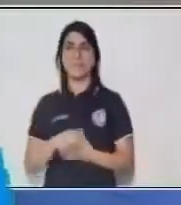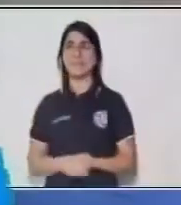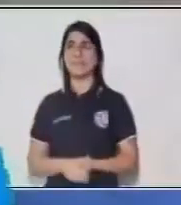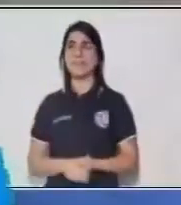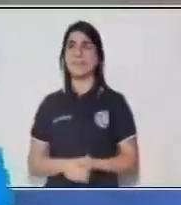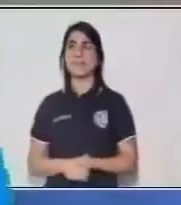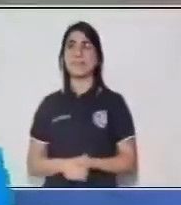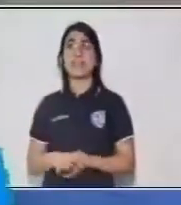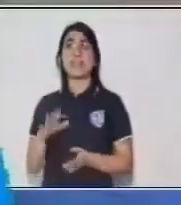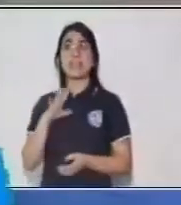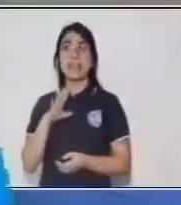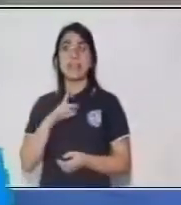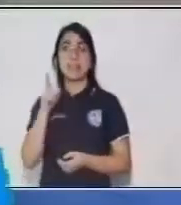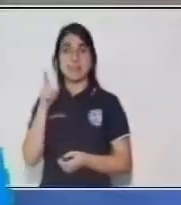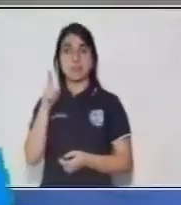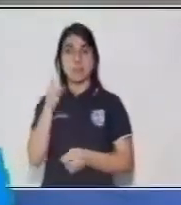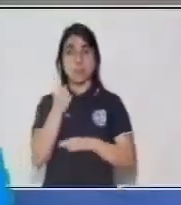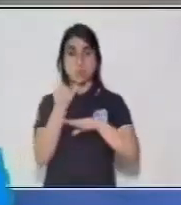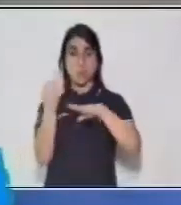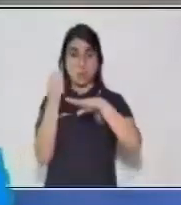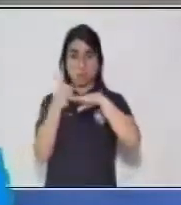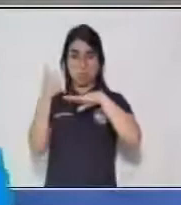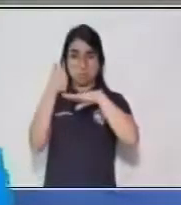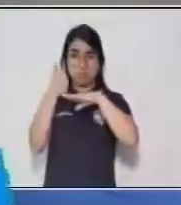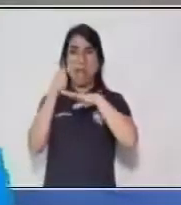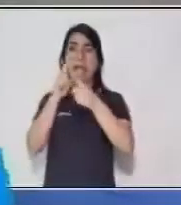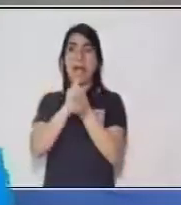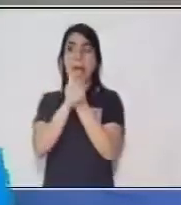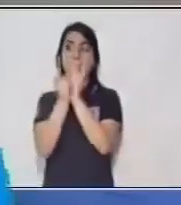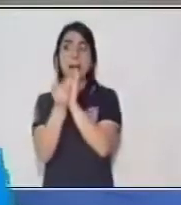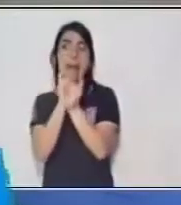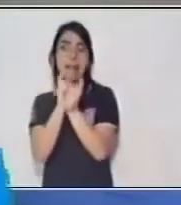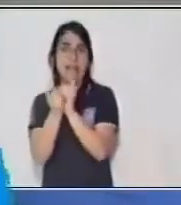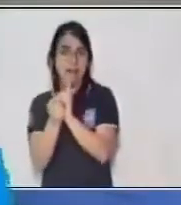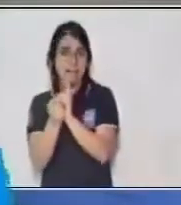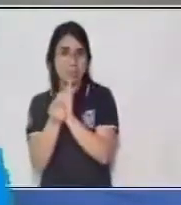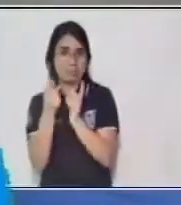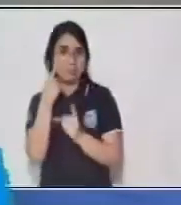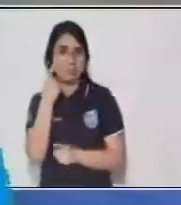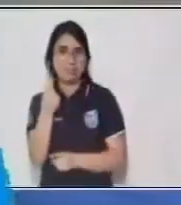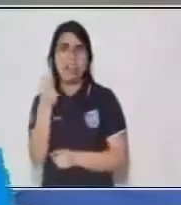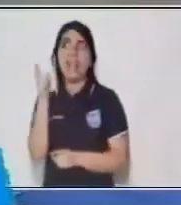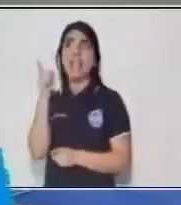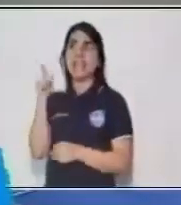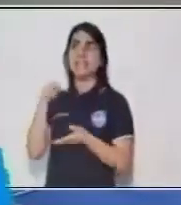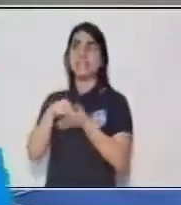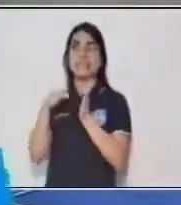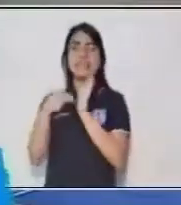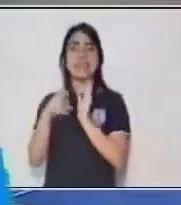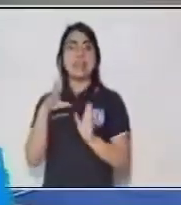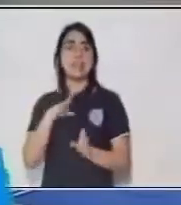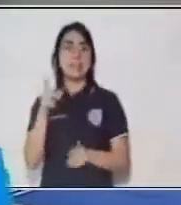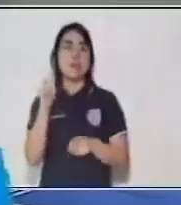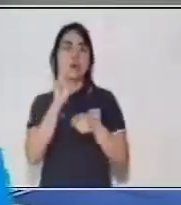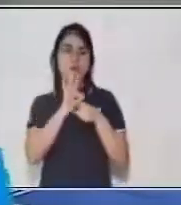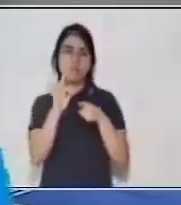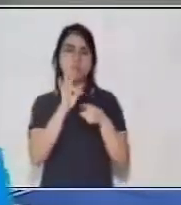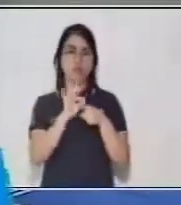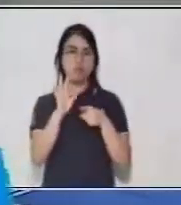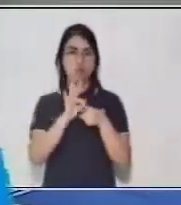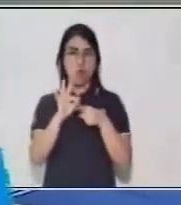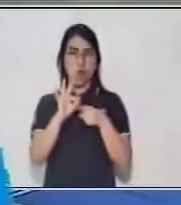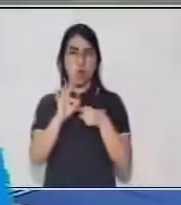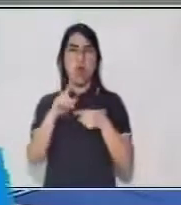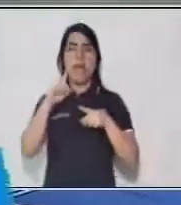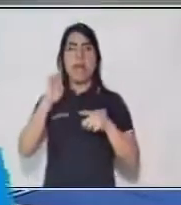es variable, tenemos una función exponencial. La función exponencial muchas veces